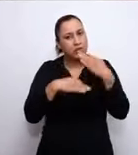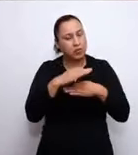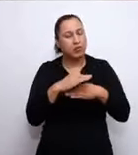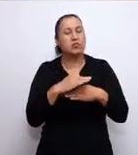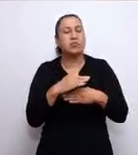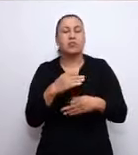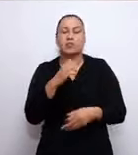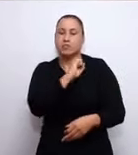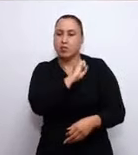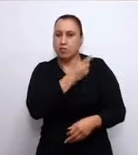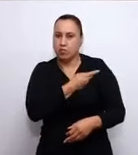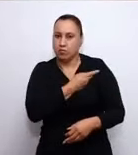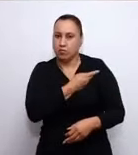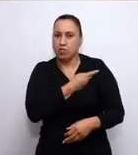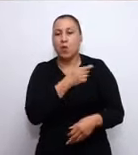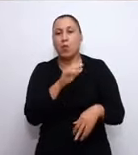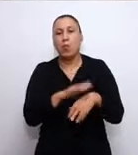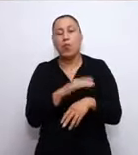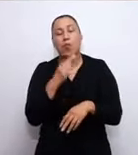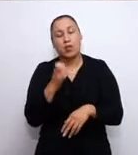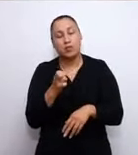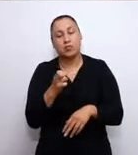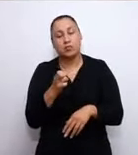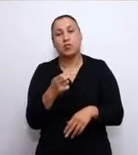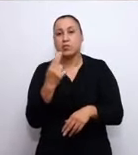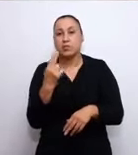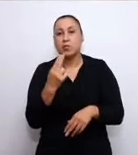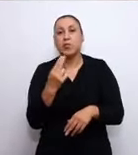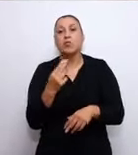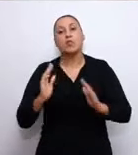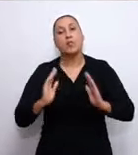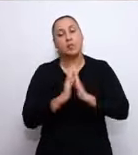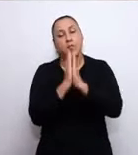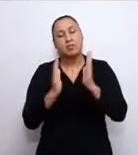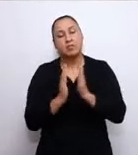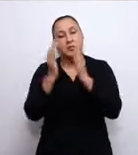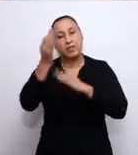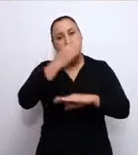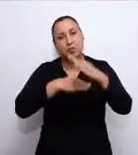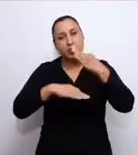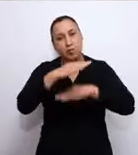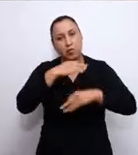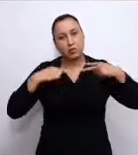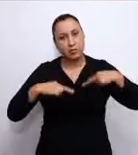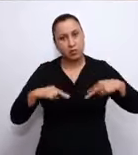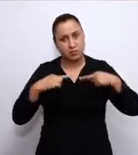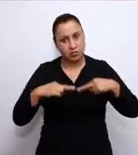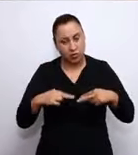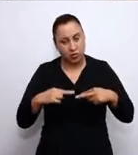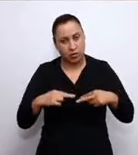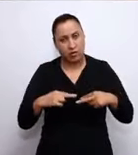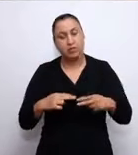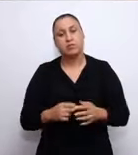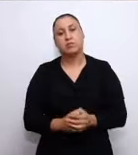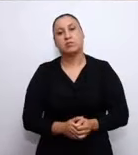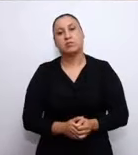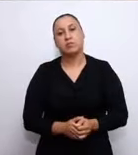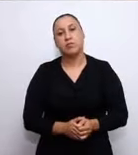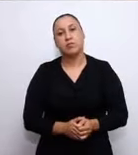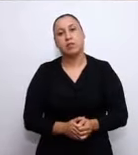es la salud necesitamos la colaboración de todas y todos hay